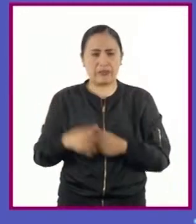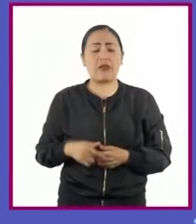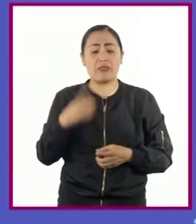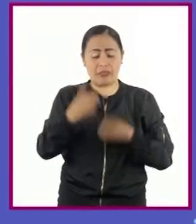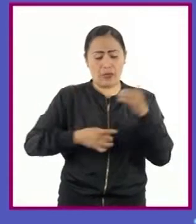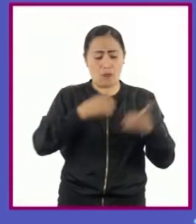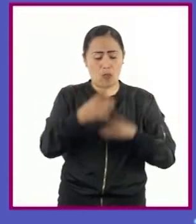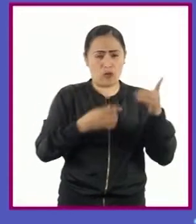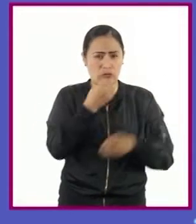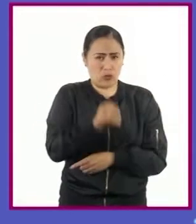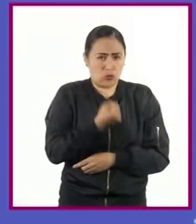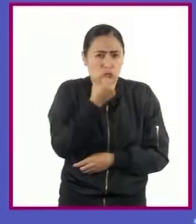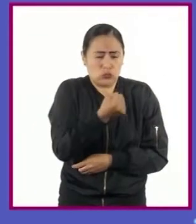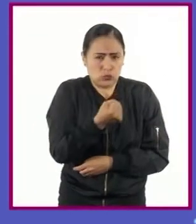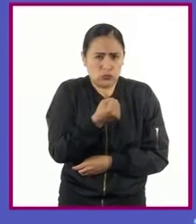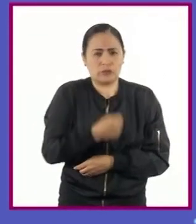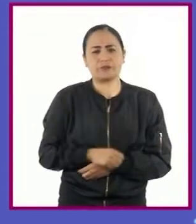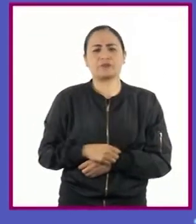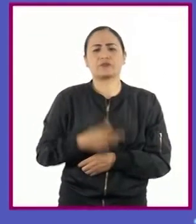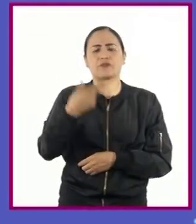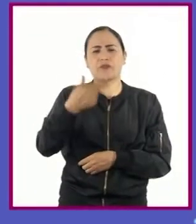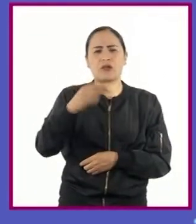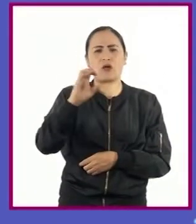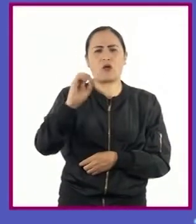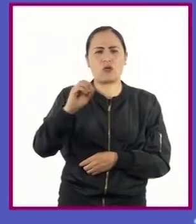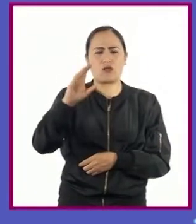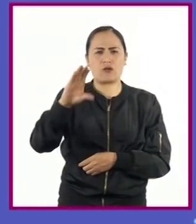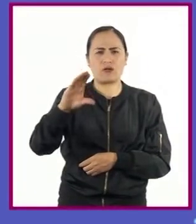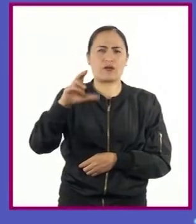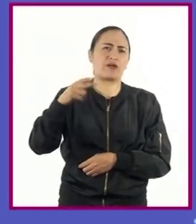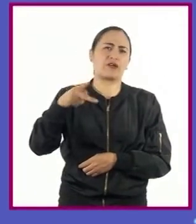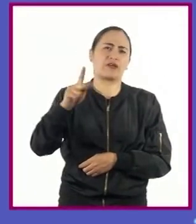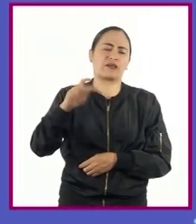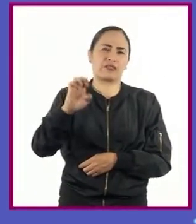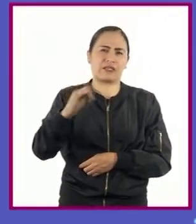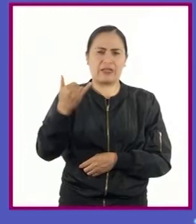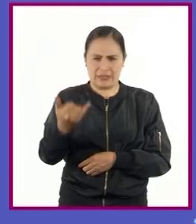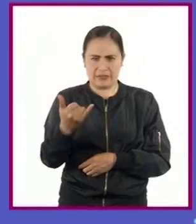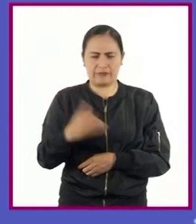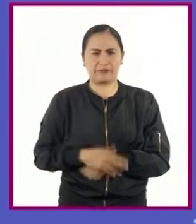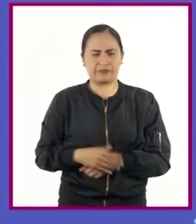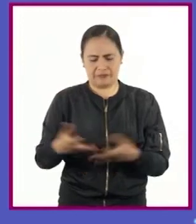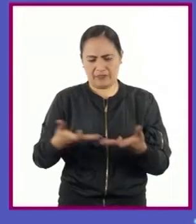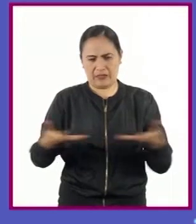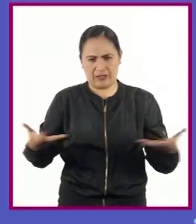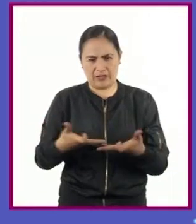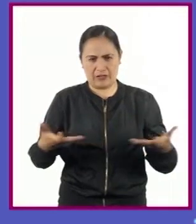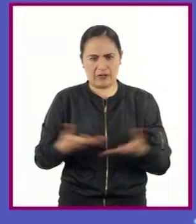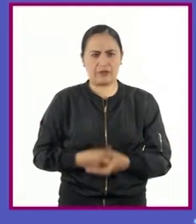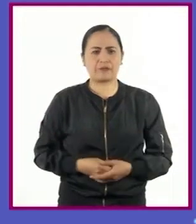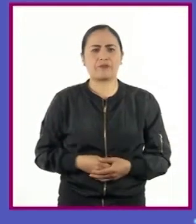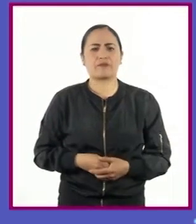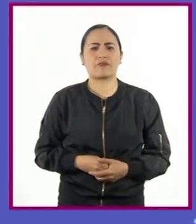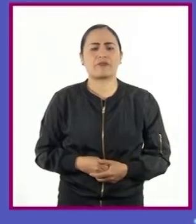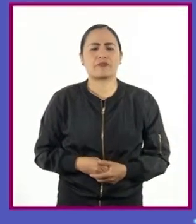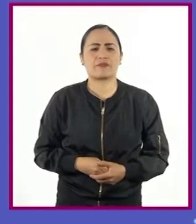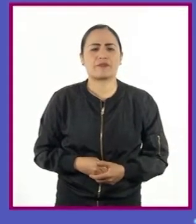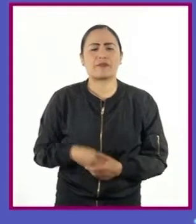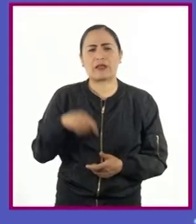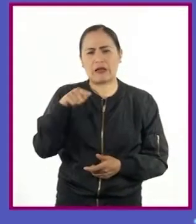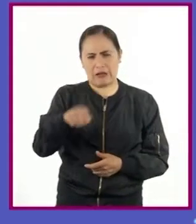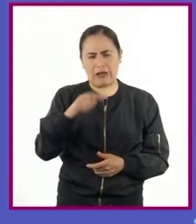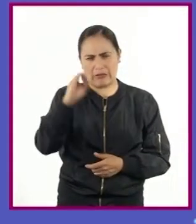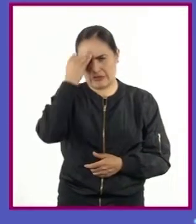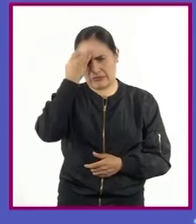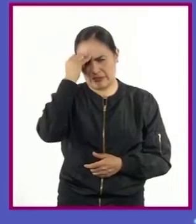se encuentran el cricket o hockey sobre hierba, así como el polo, popularmente conocido como Sagol Kandehe, originado en la